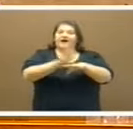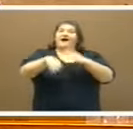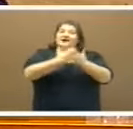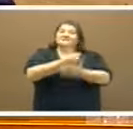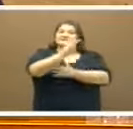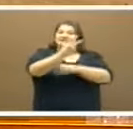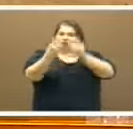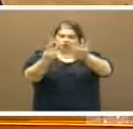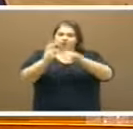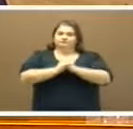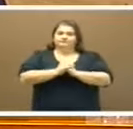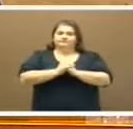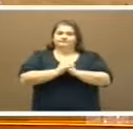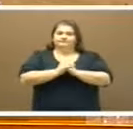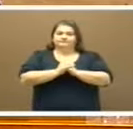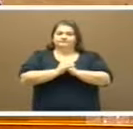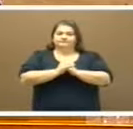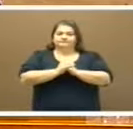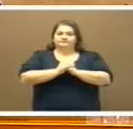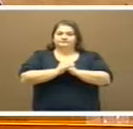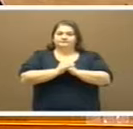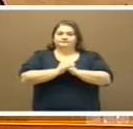la 38.